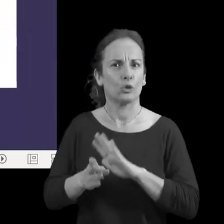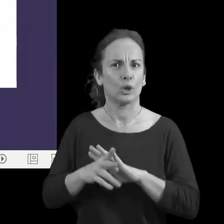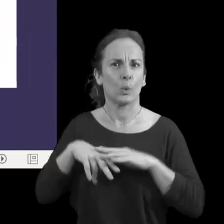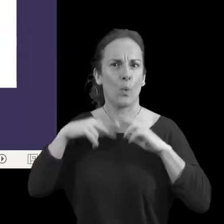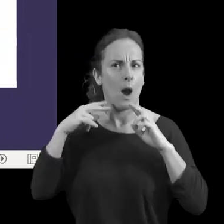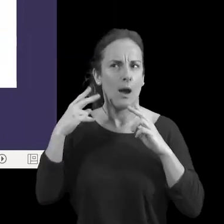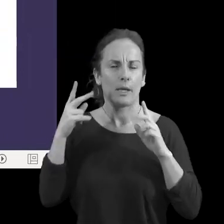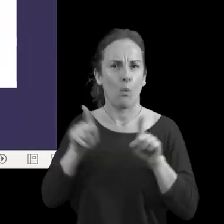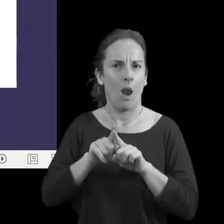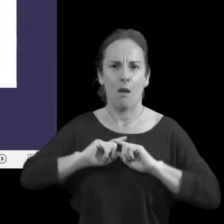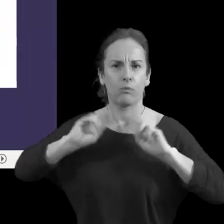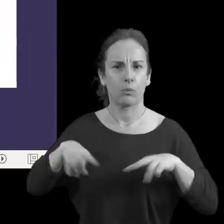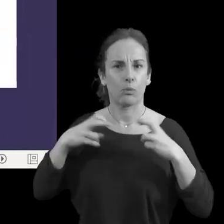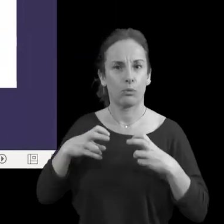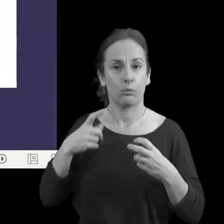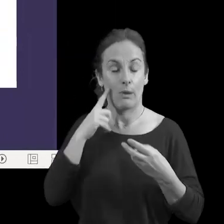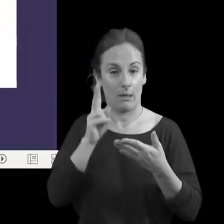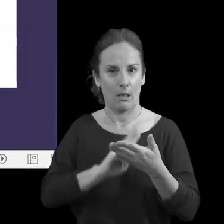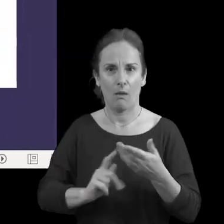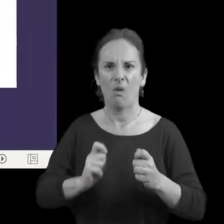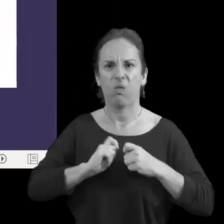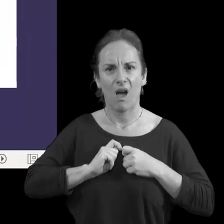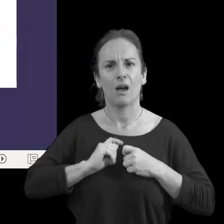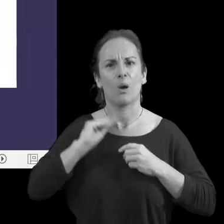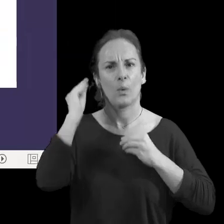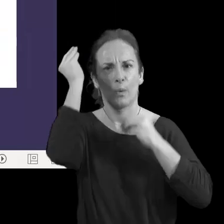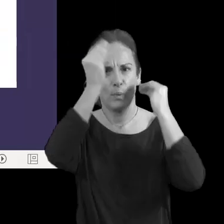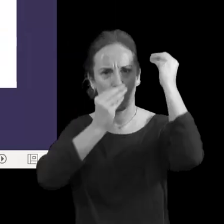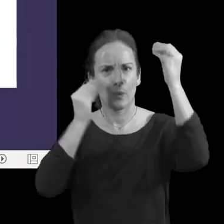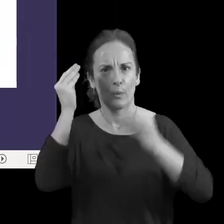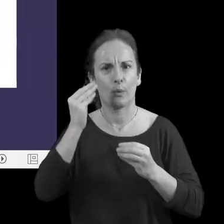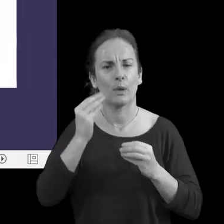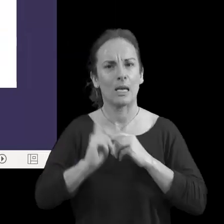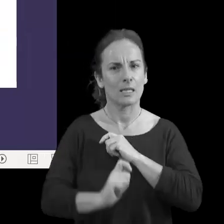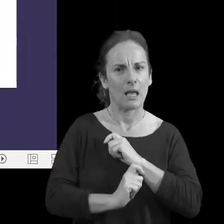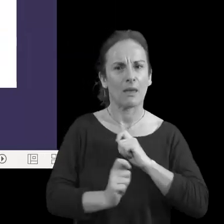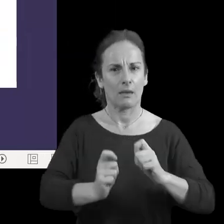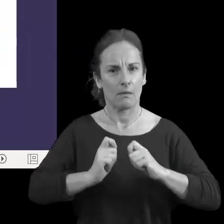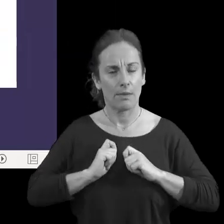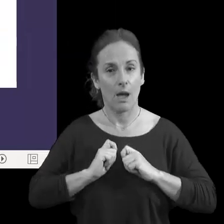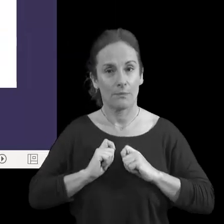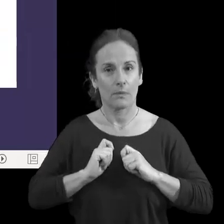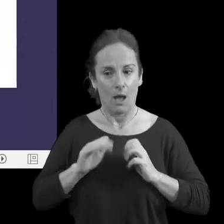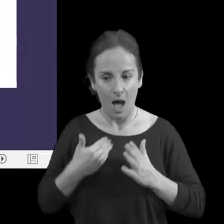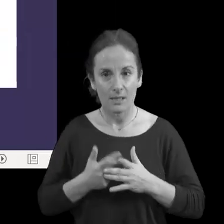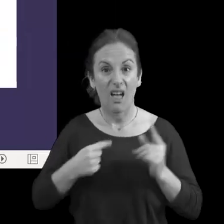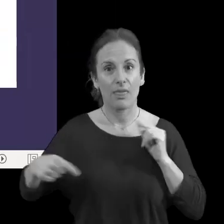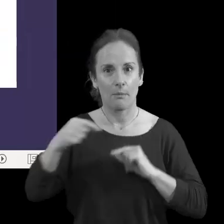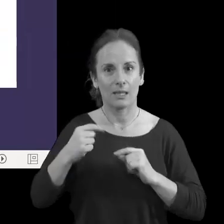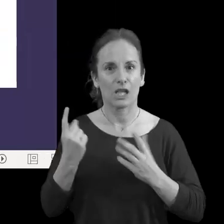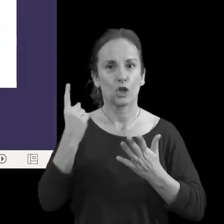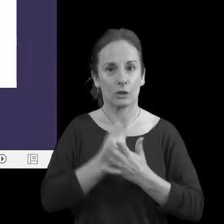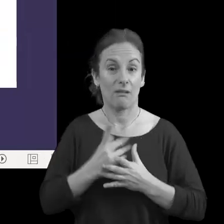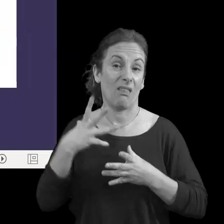para pensar muchas cosas todavía hoy y de hecho incluso a vueltas con muchos de los debates que volvemos a tener en